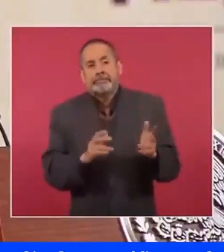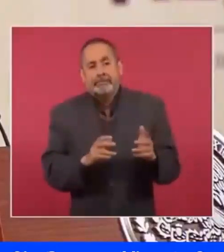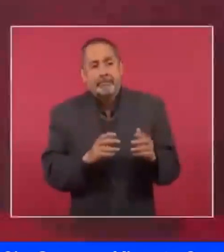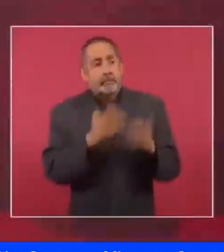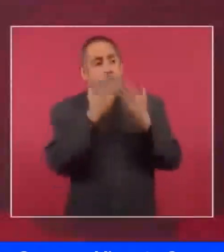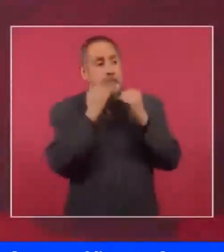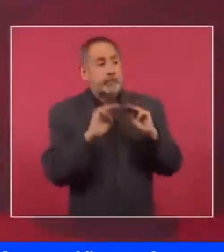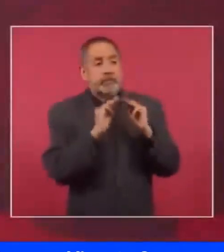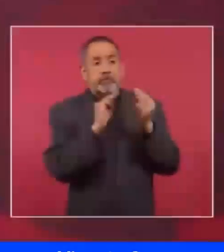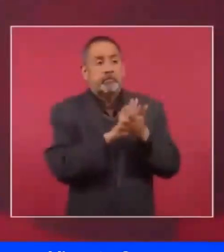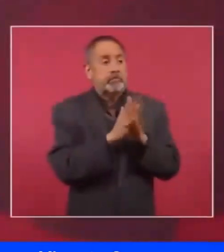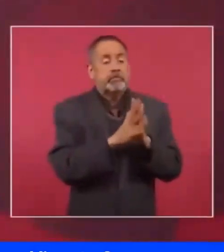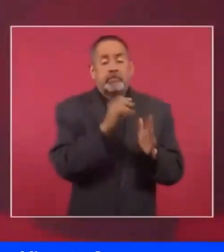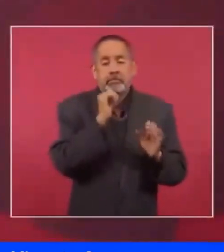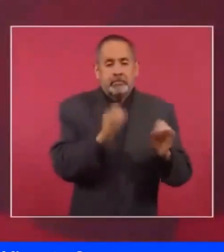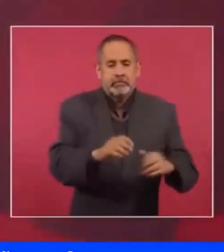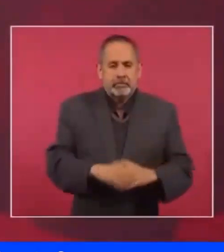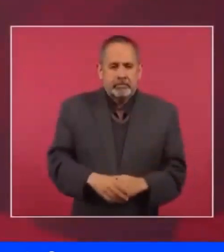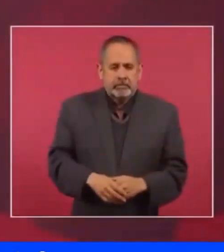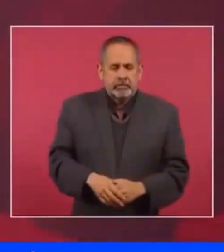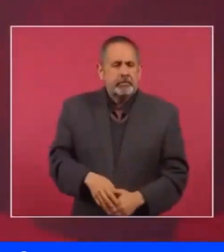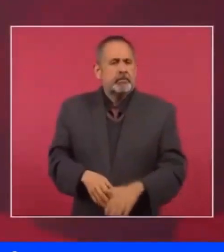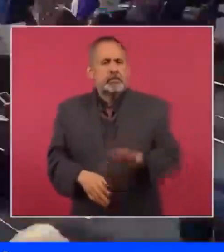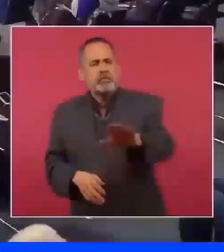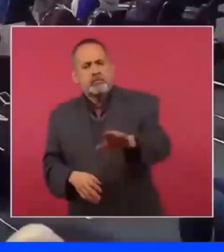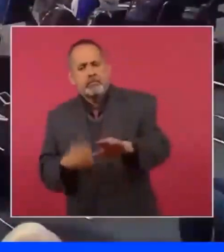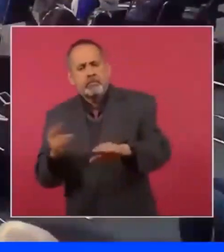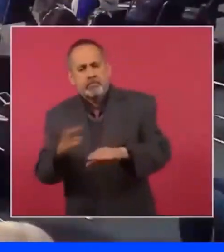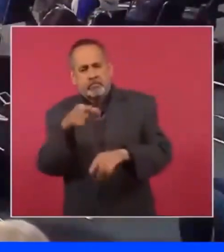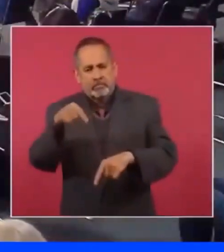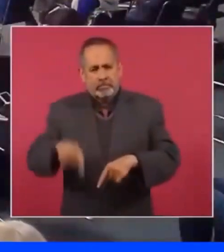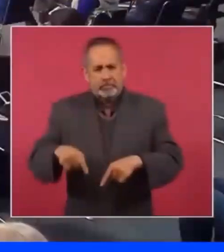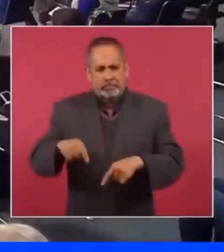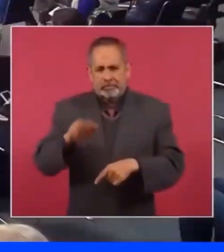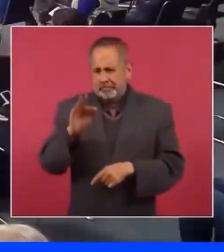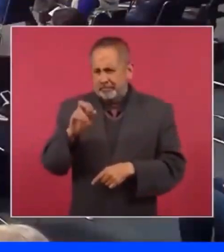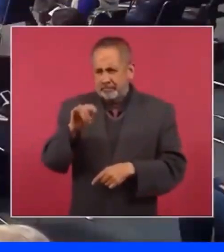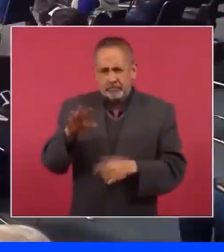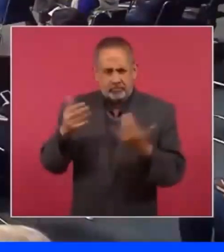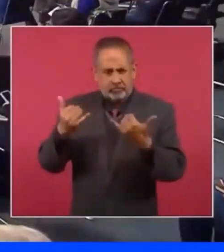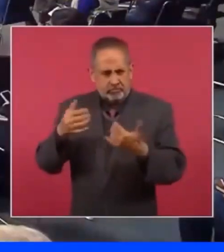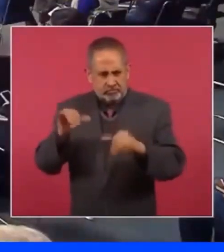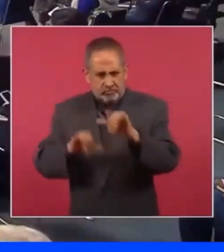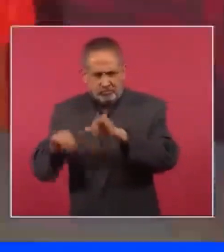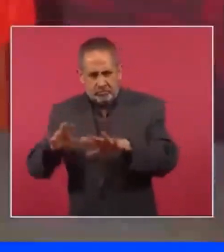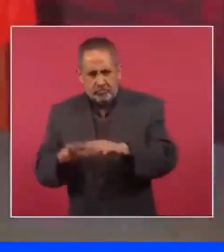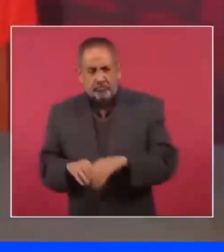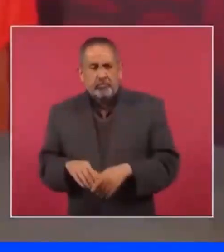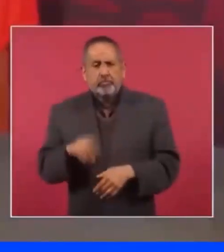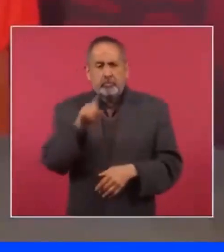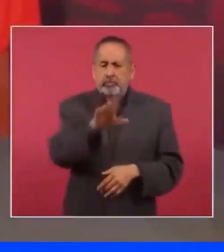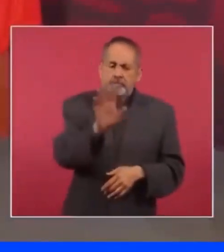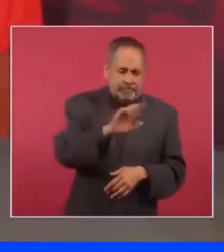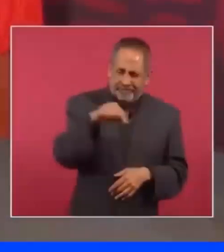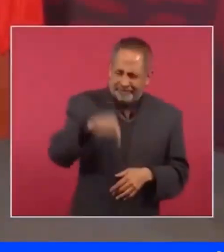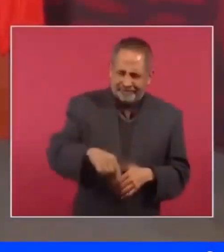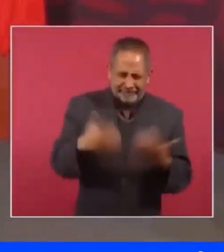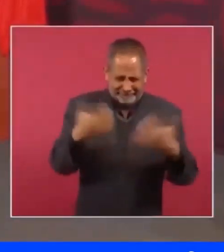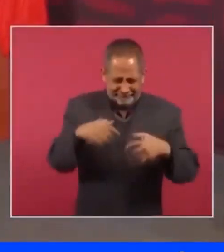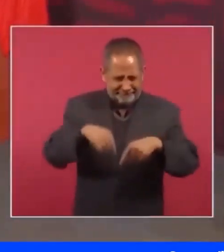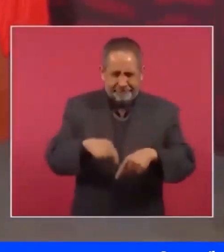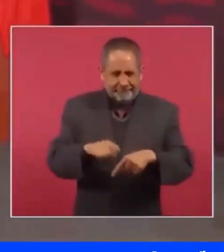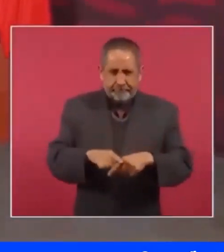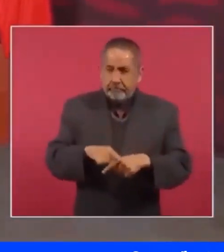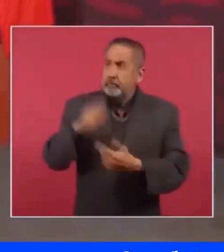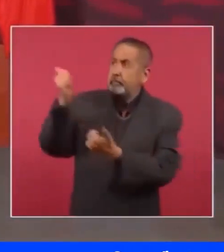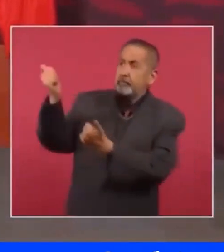mafias allá. ¿Ratifica usted que aquí en México no se produce fentanilo, señor presidente? No, es que es una materia prima que se trae